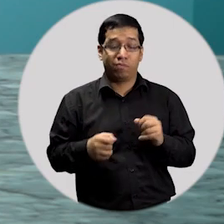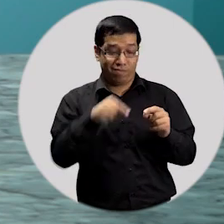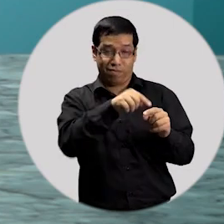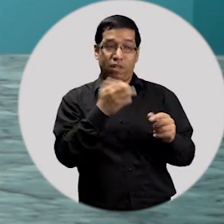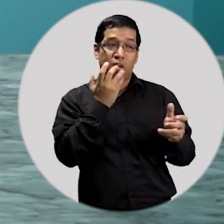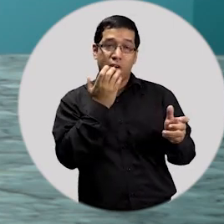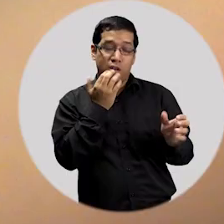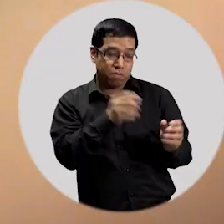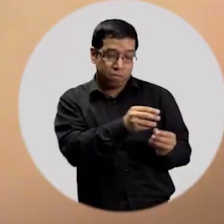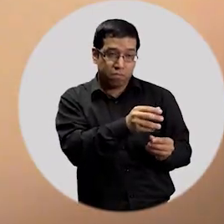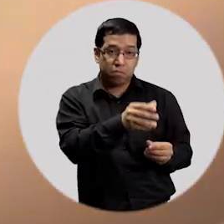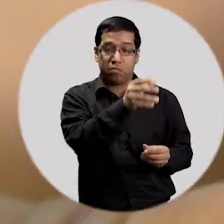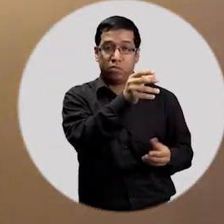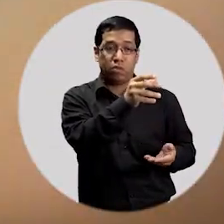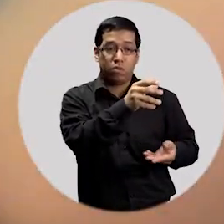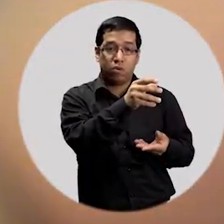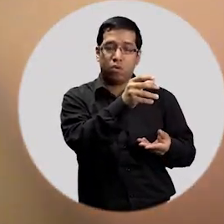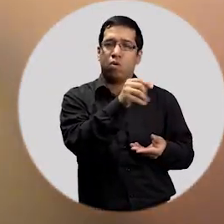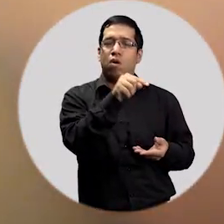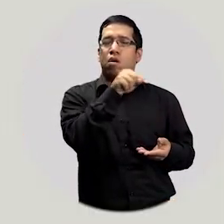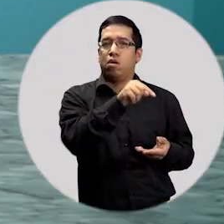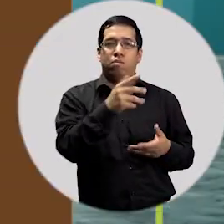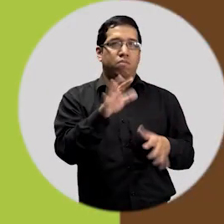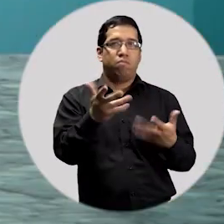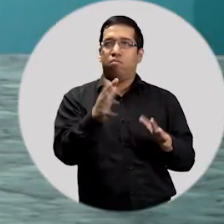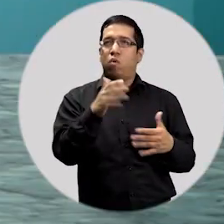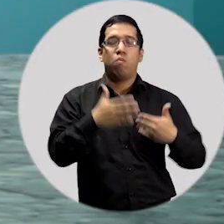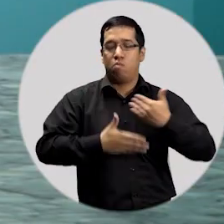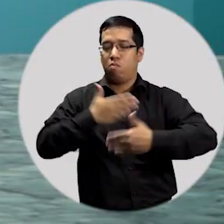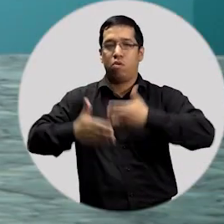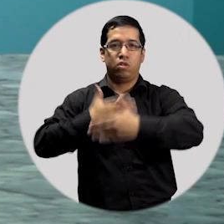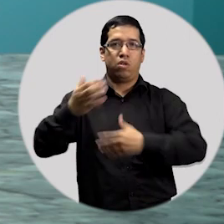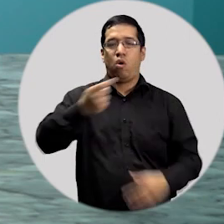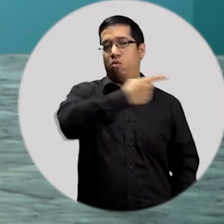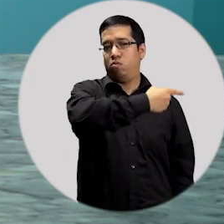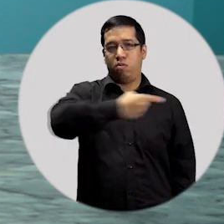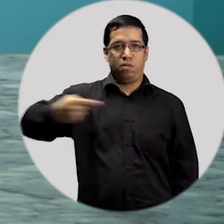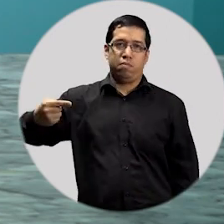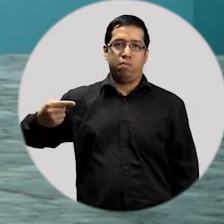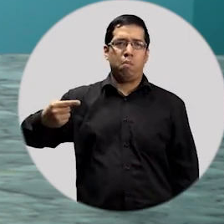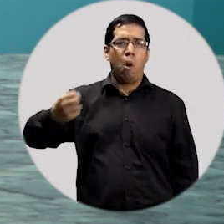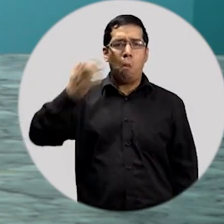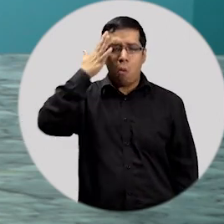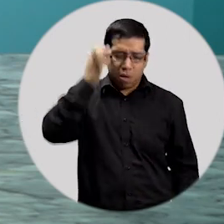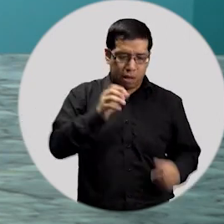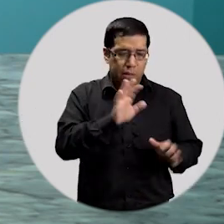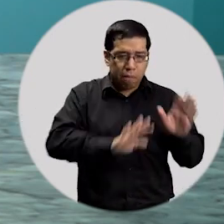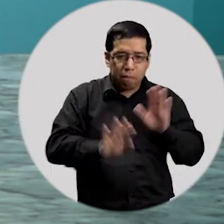primero que el horno se enfríe para luego quitar tu pieza. Ya para ir finalizando, vamos a empezar